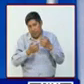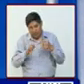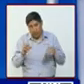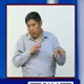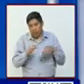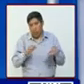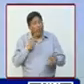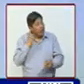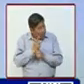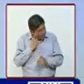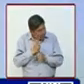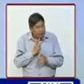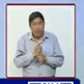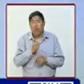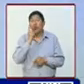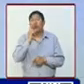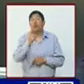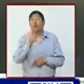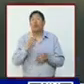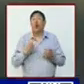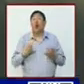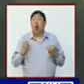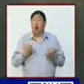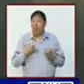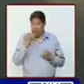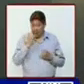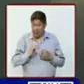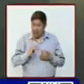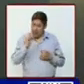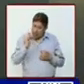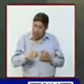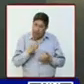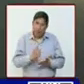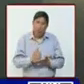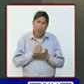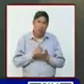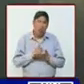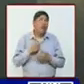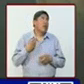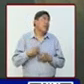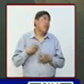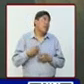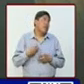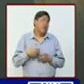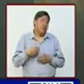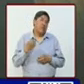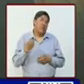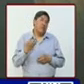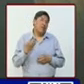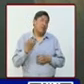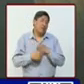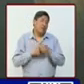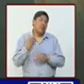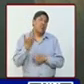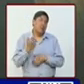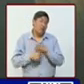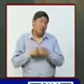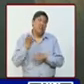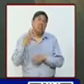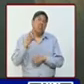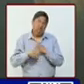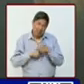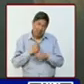Exacto, en este caso, ¿no? Adolescentes, ustedes también tienen que ayudar. Pero qué difícil es la adolescencia, es verdad. Es muy complicada, sí,